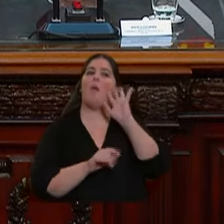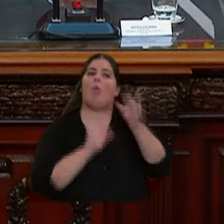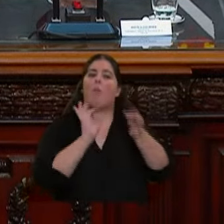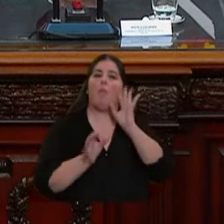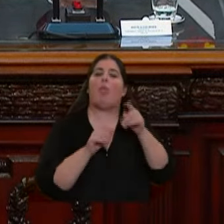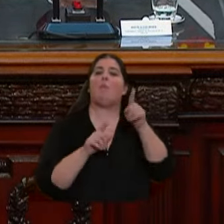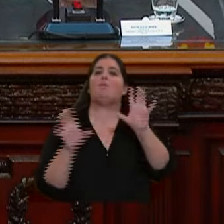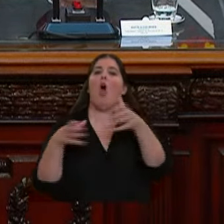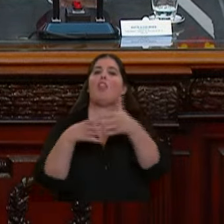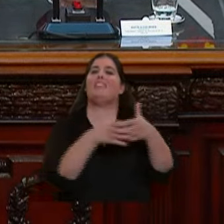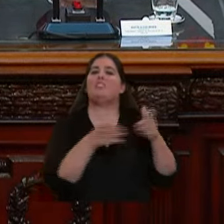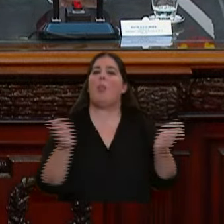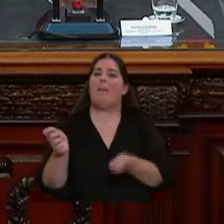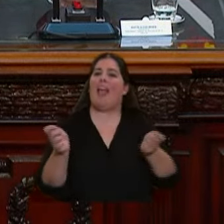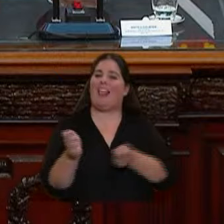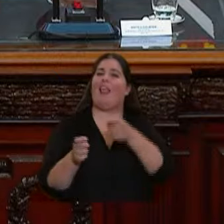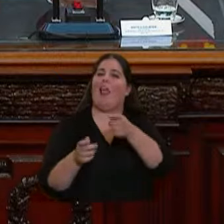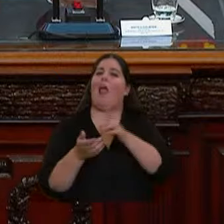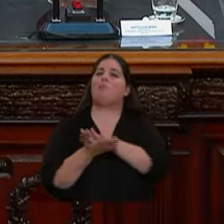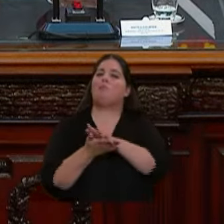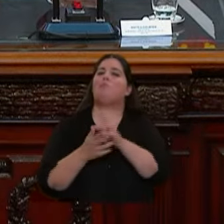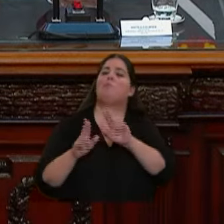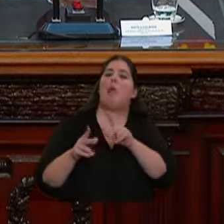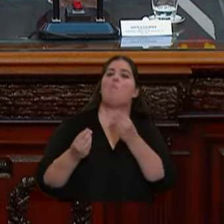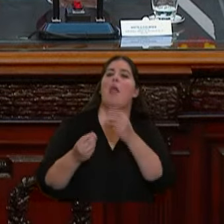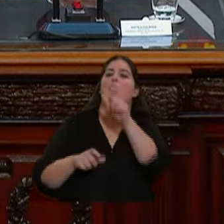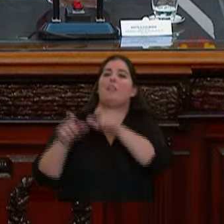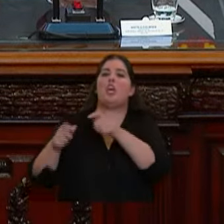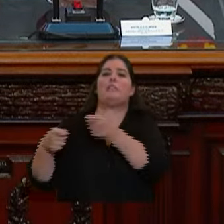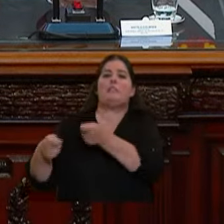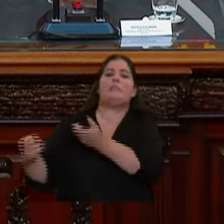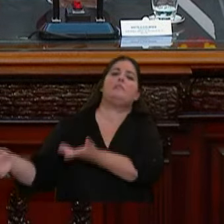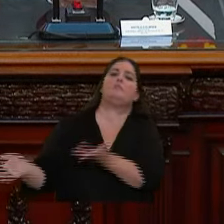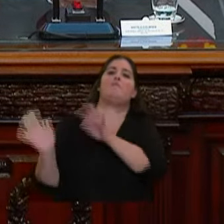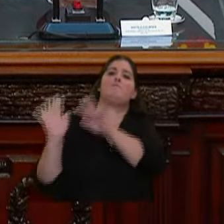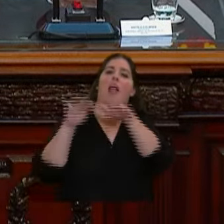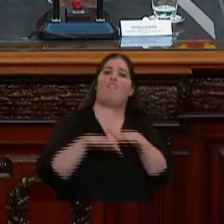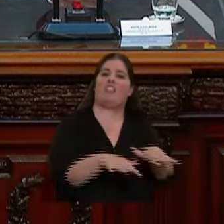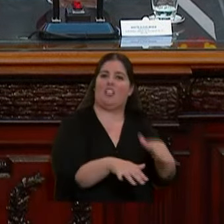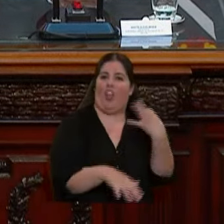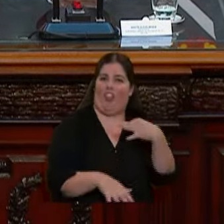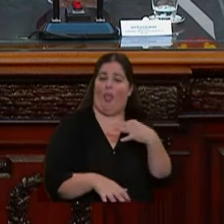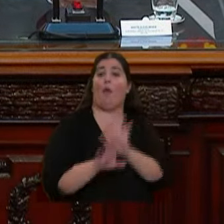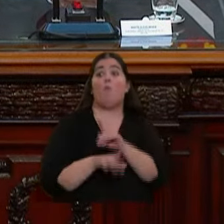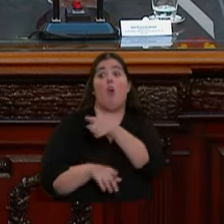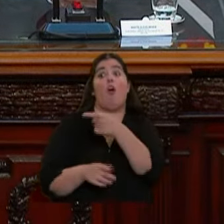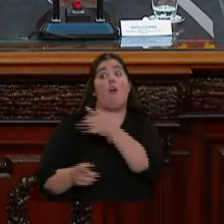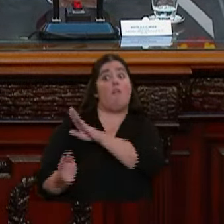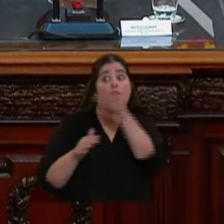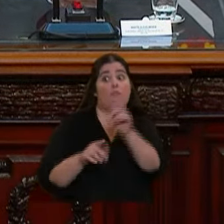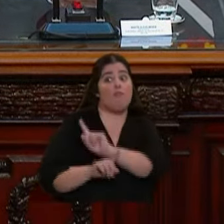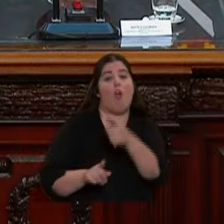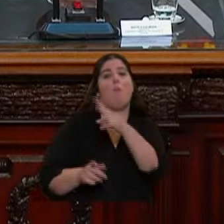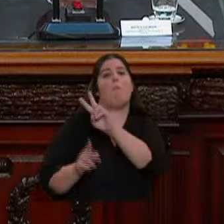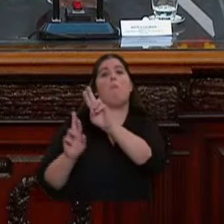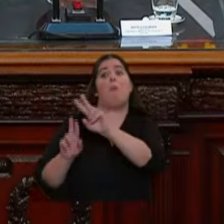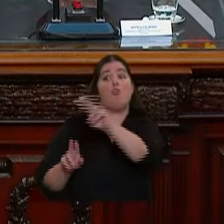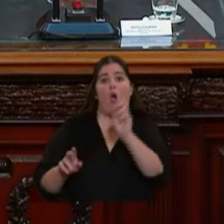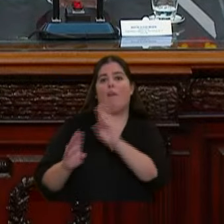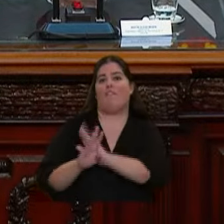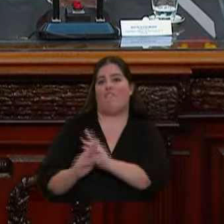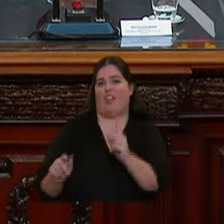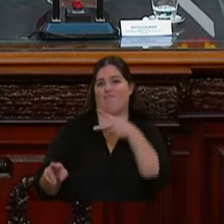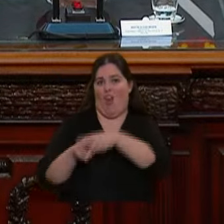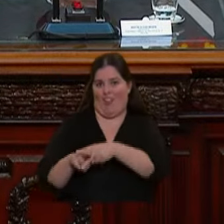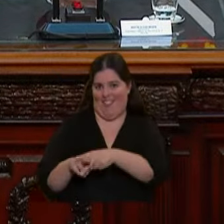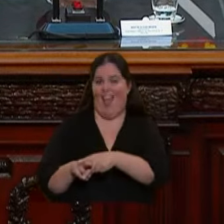organizaciones piqueteras usan para llevar gente contra su voluntad a las manifestaciones, bajo amenaza de quitarles el plan.